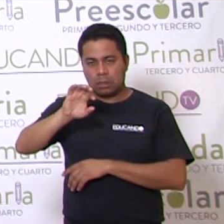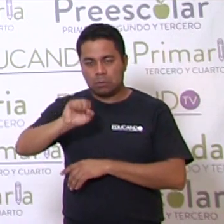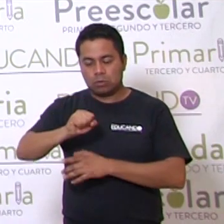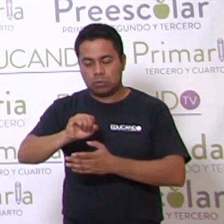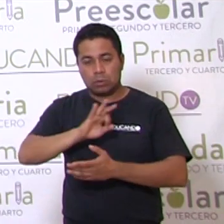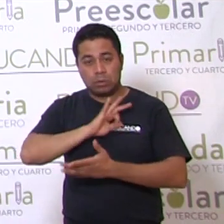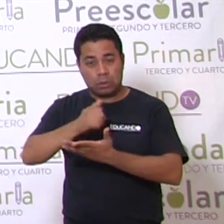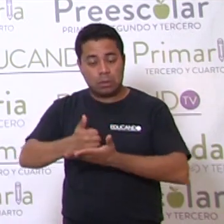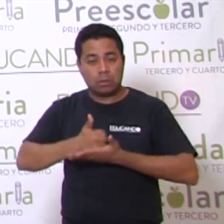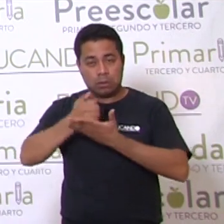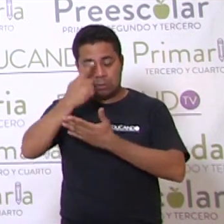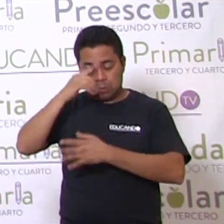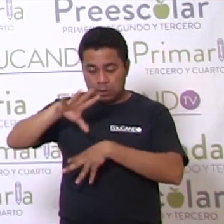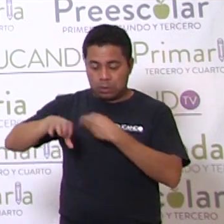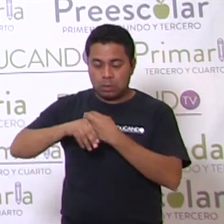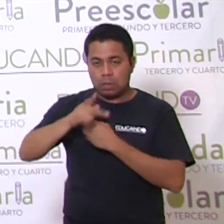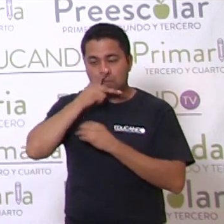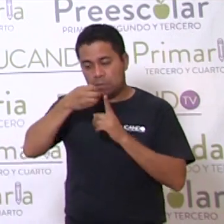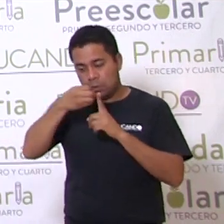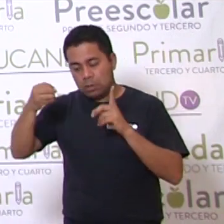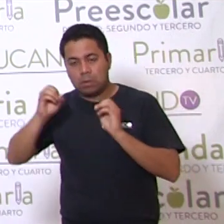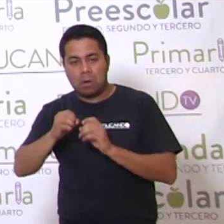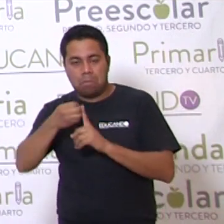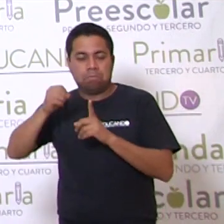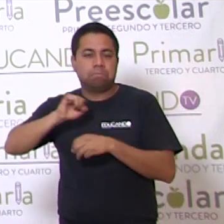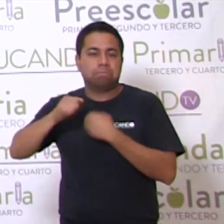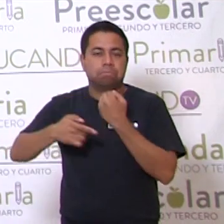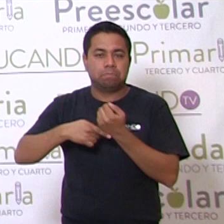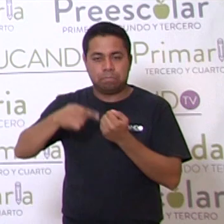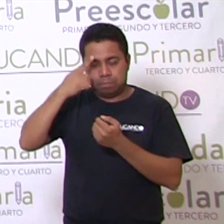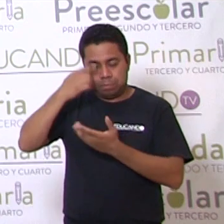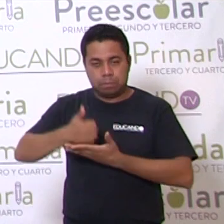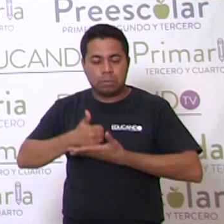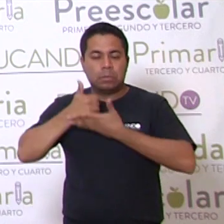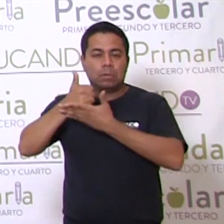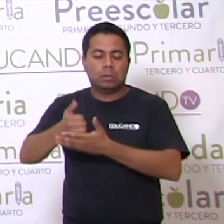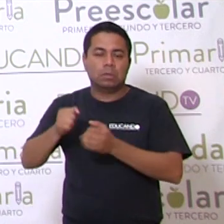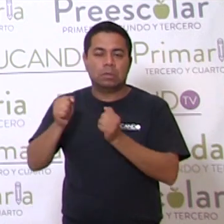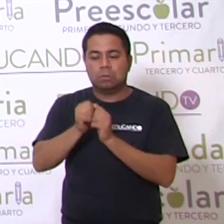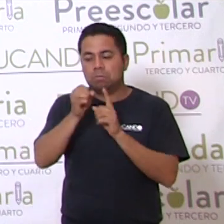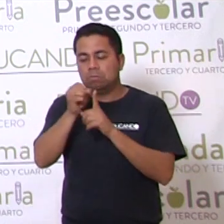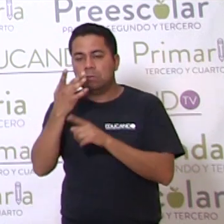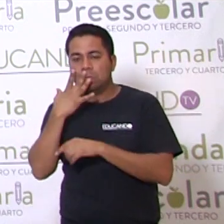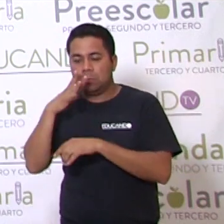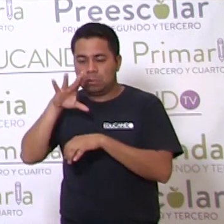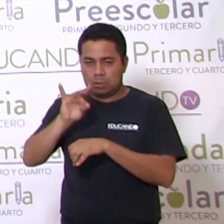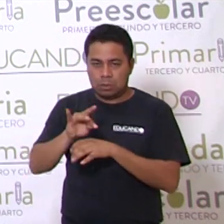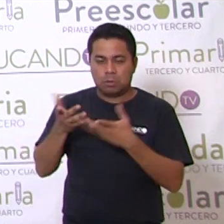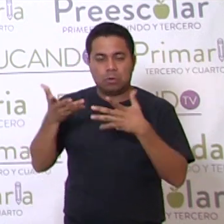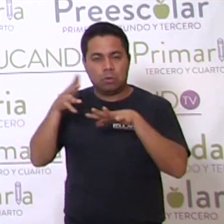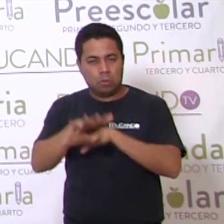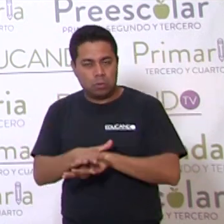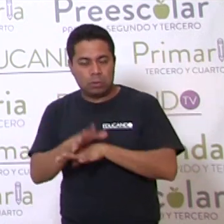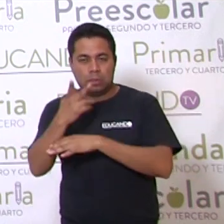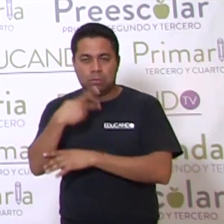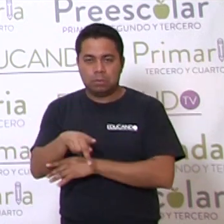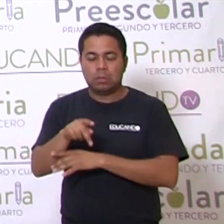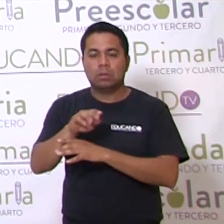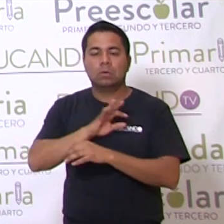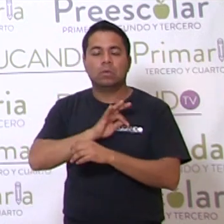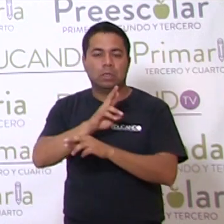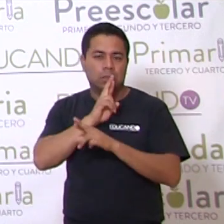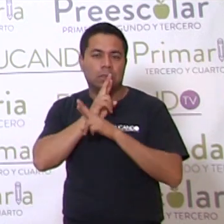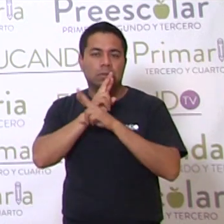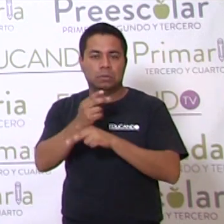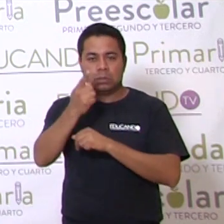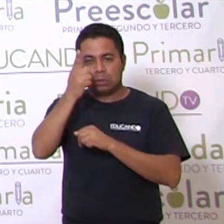a completar nuestras frases o nuestras oraciones para poder hacer oraciones simples, compuestas, pero que nos dé el resultado